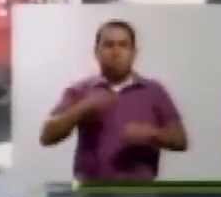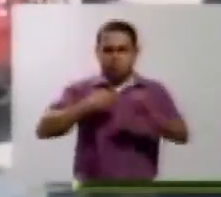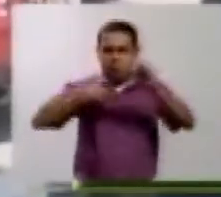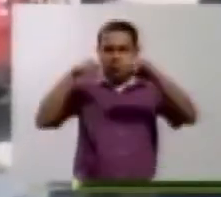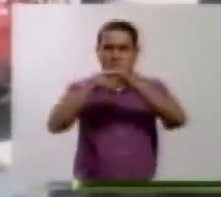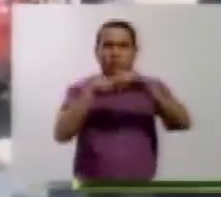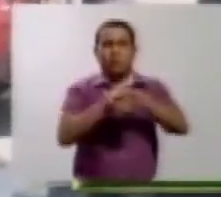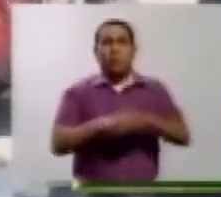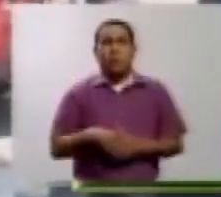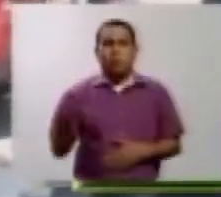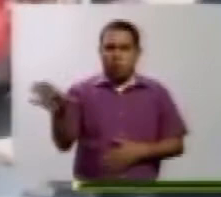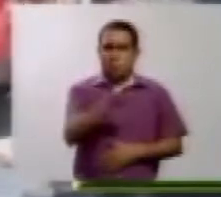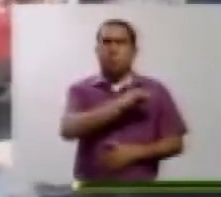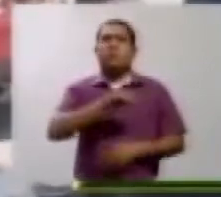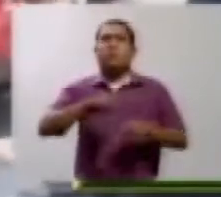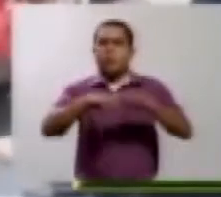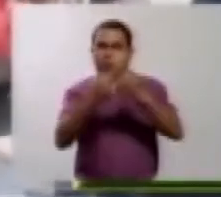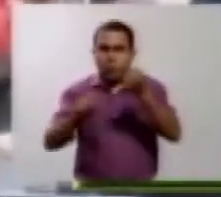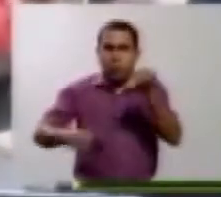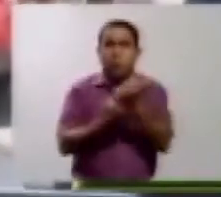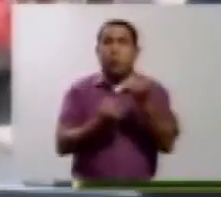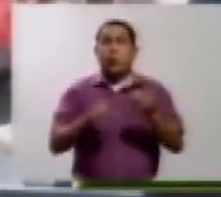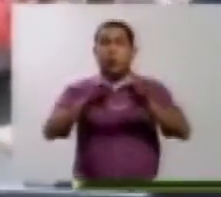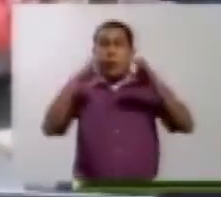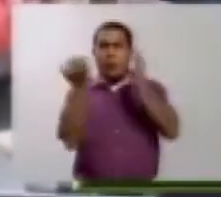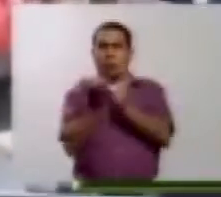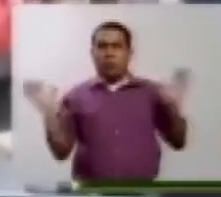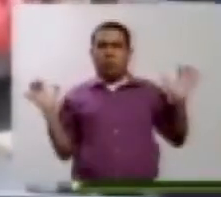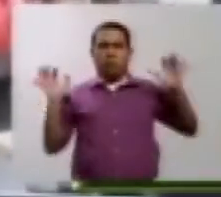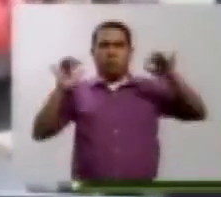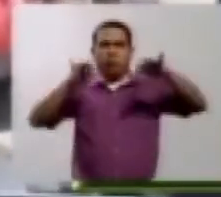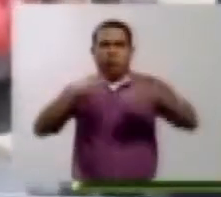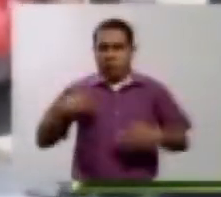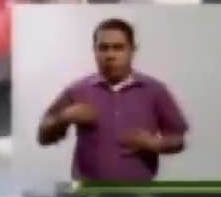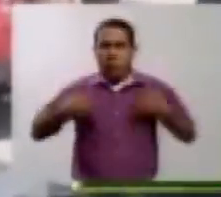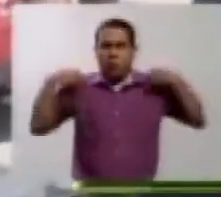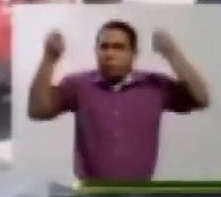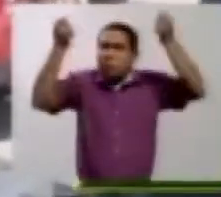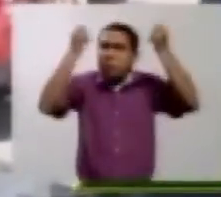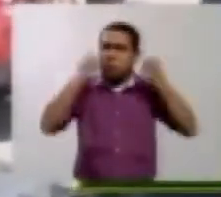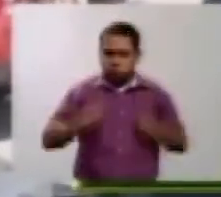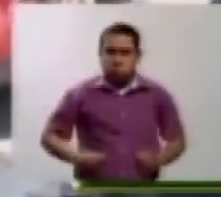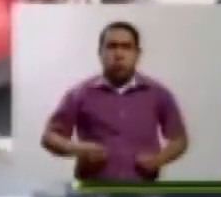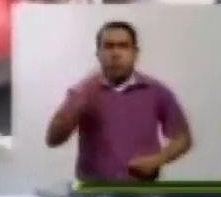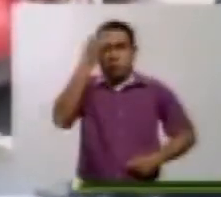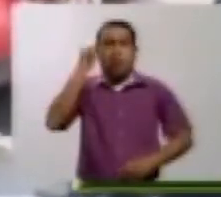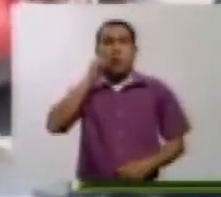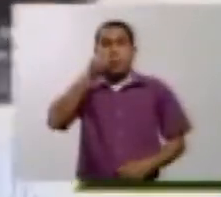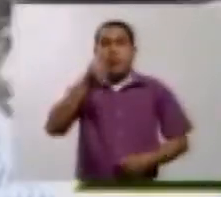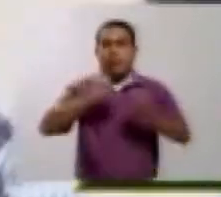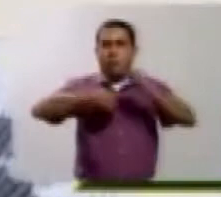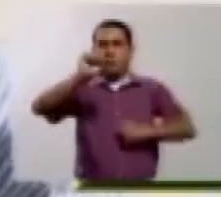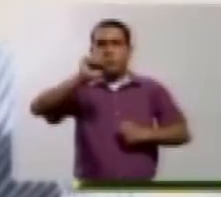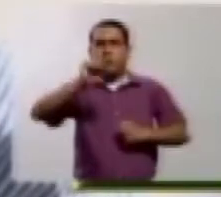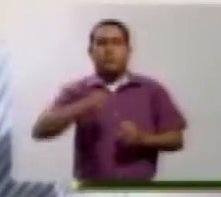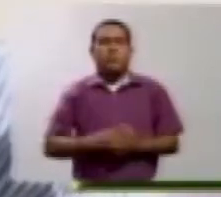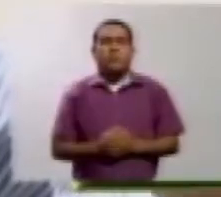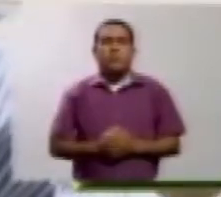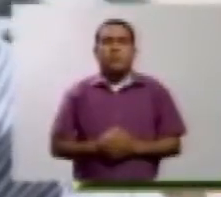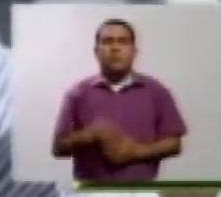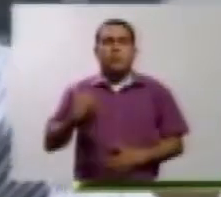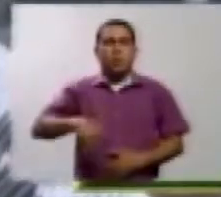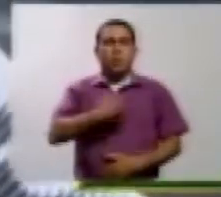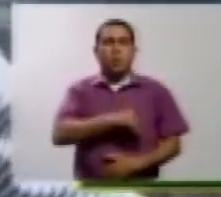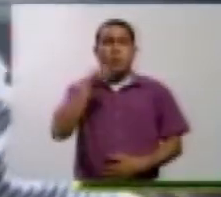equipo y que todo el mundo vaya al Estadio Metropolitano con la camiseta puesta porque hay que ganar mañana. Y bueno, Junior,